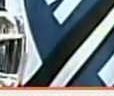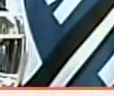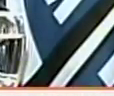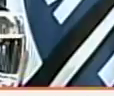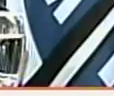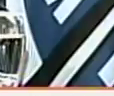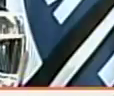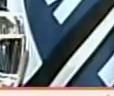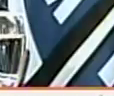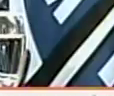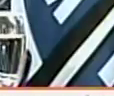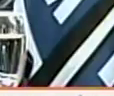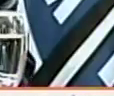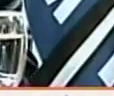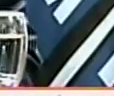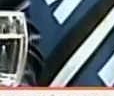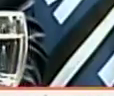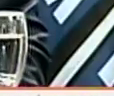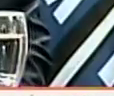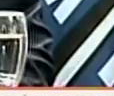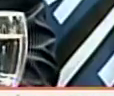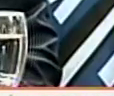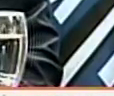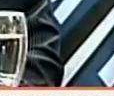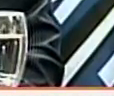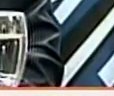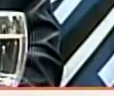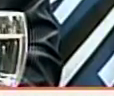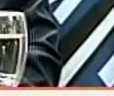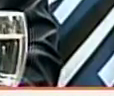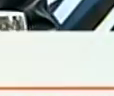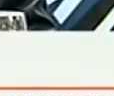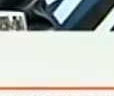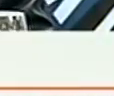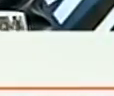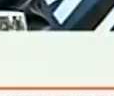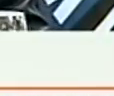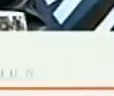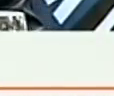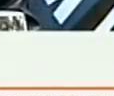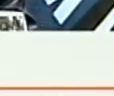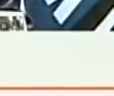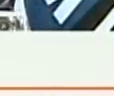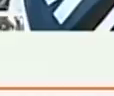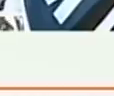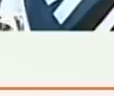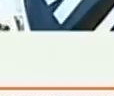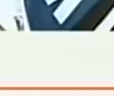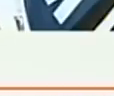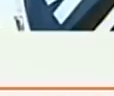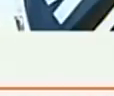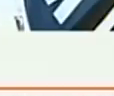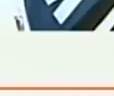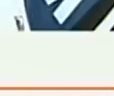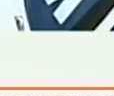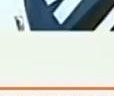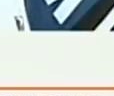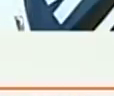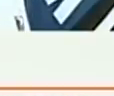estamos celebrando el Día Internacional de los Derechos Humanos como Ministerio